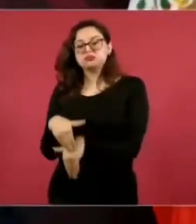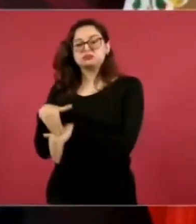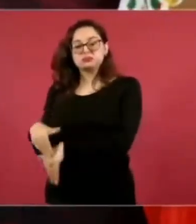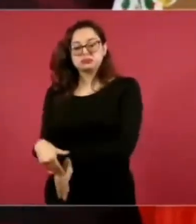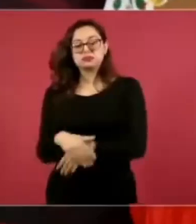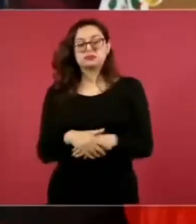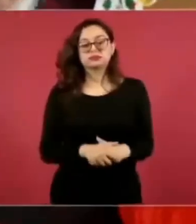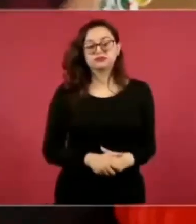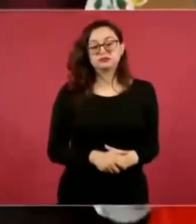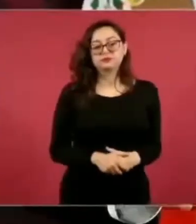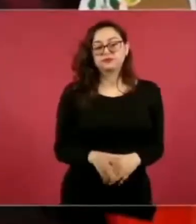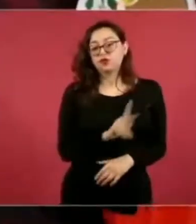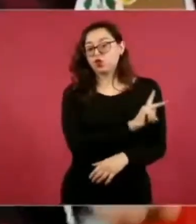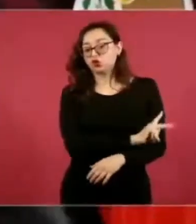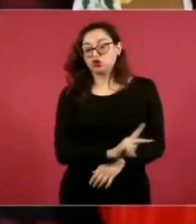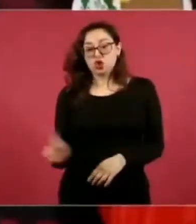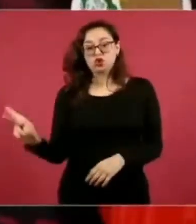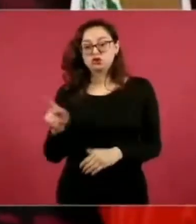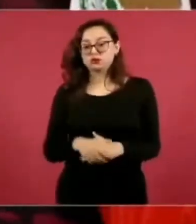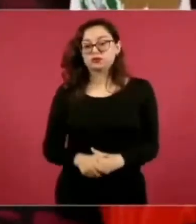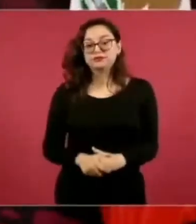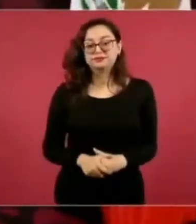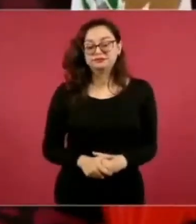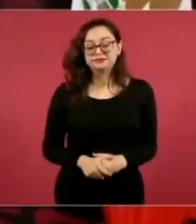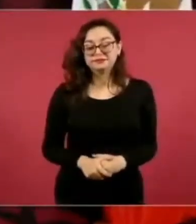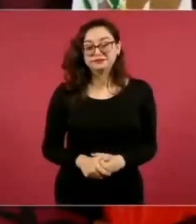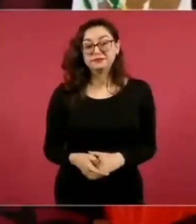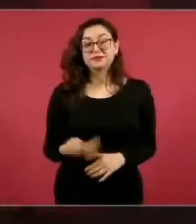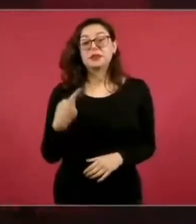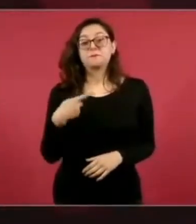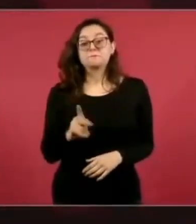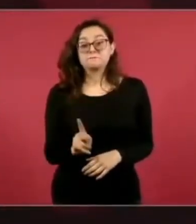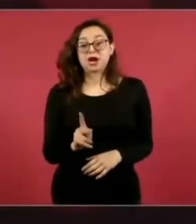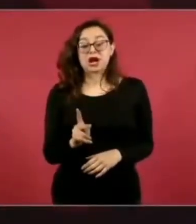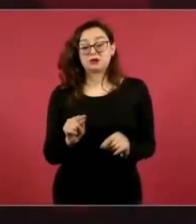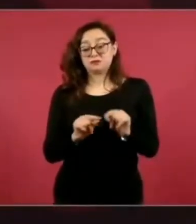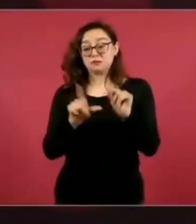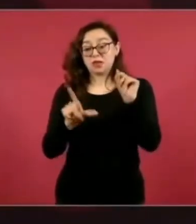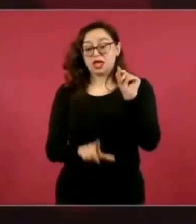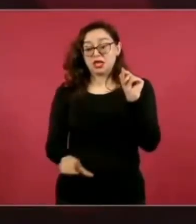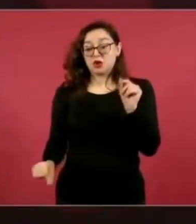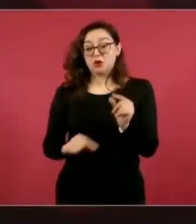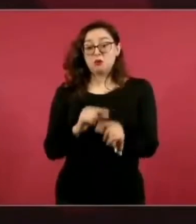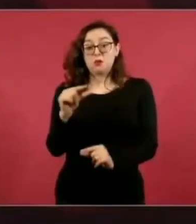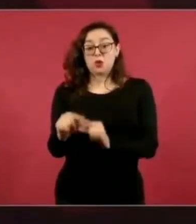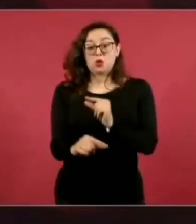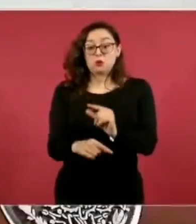Pero como esa política nos llevó a la ruina,